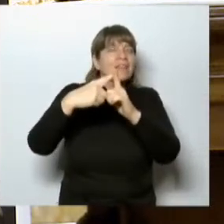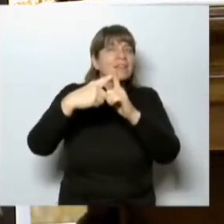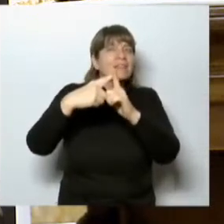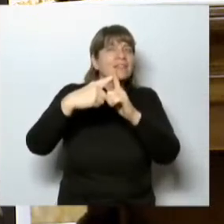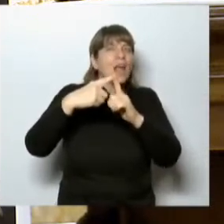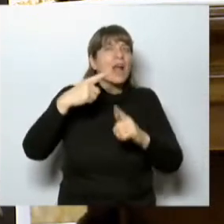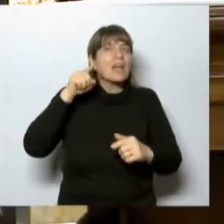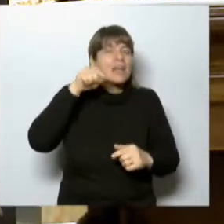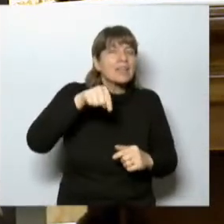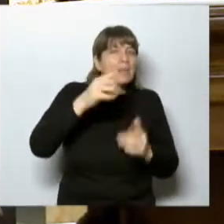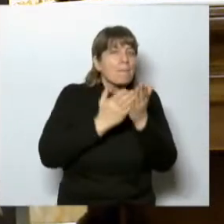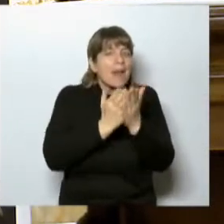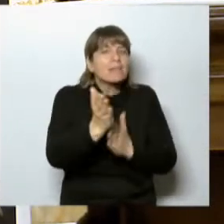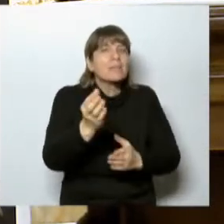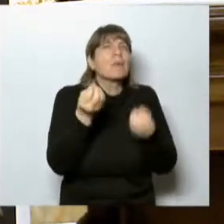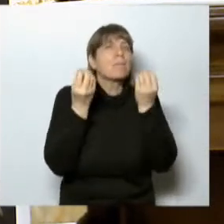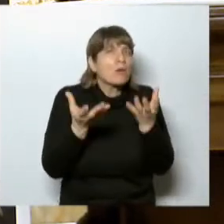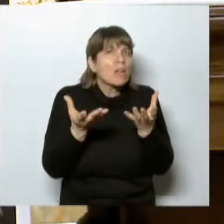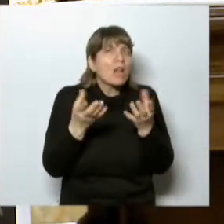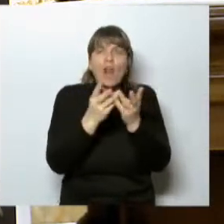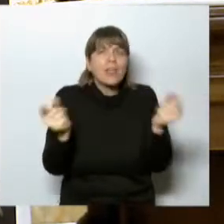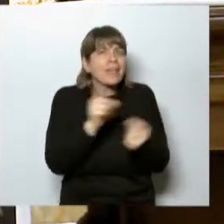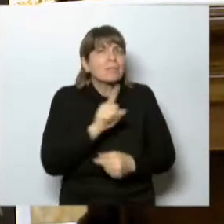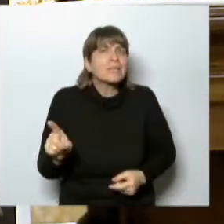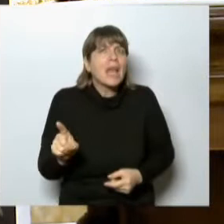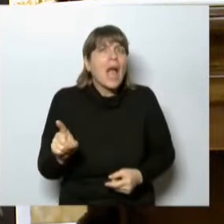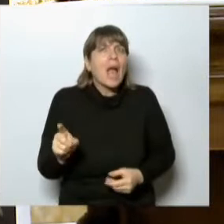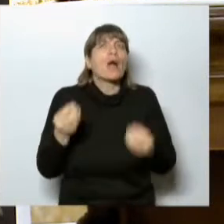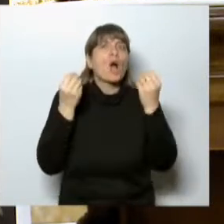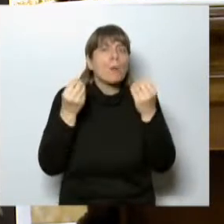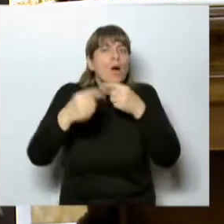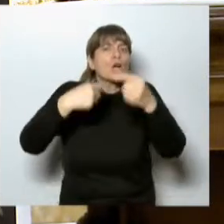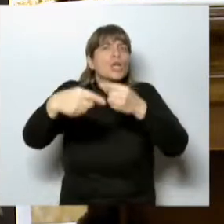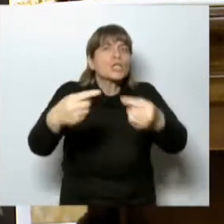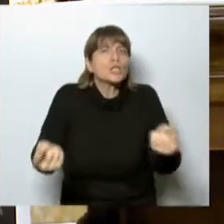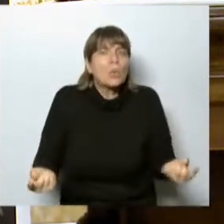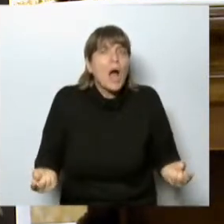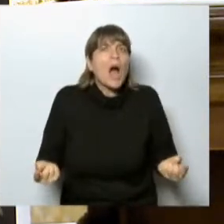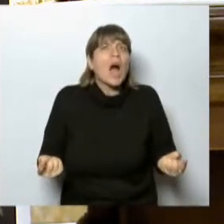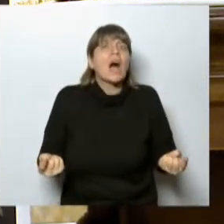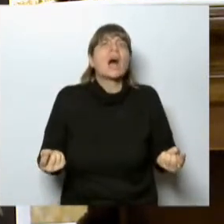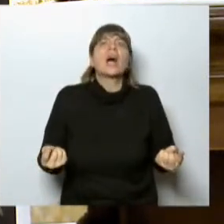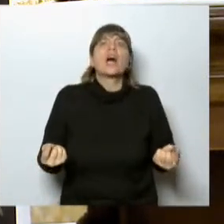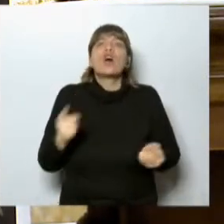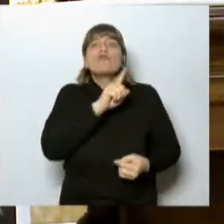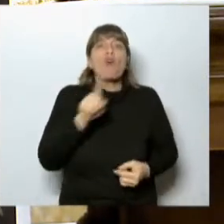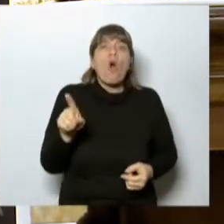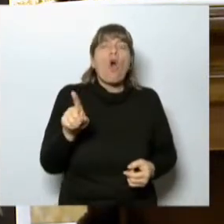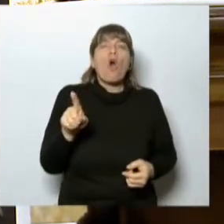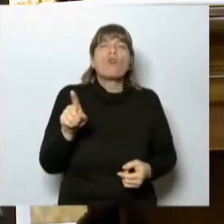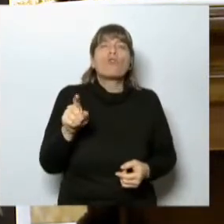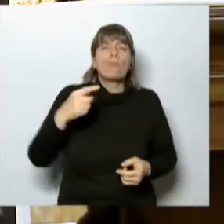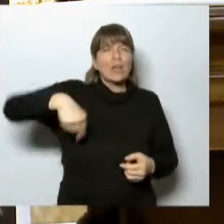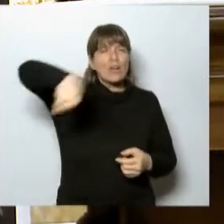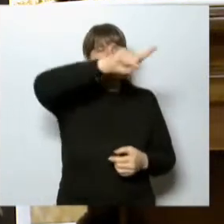por qué esa permanencia no se termina. La Iglesia prosigue no por lo que